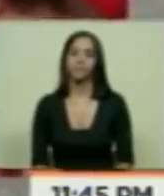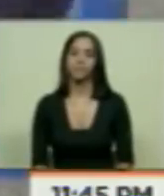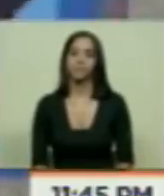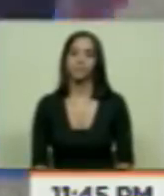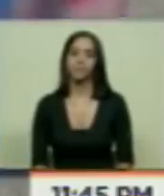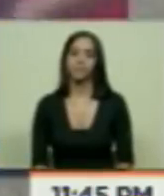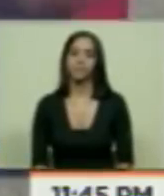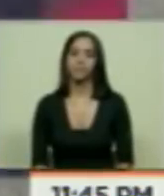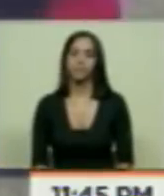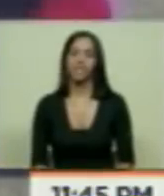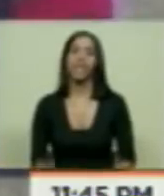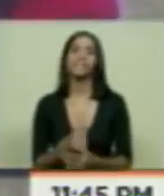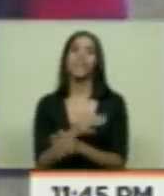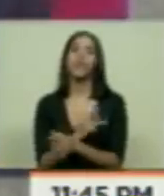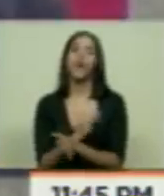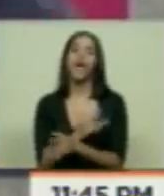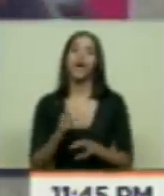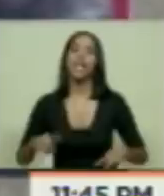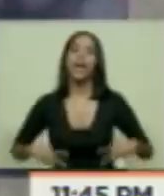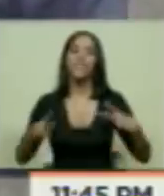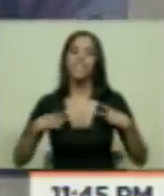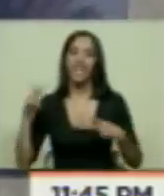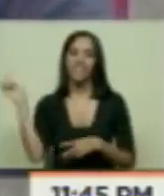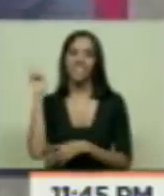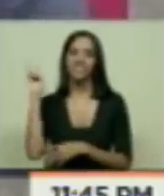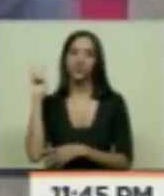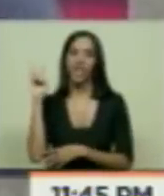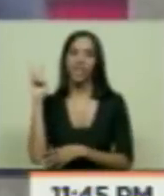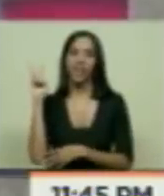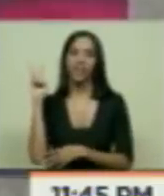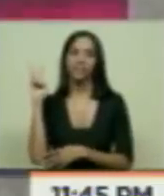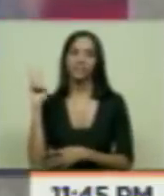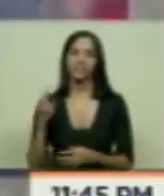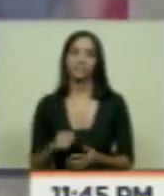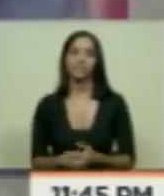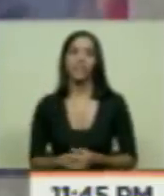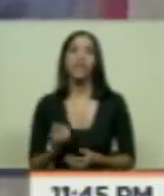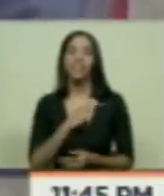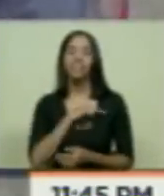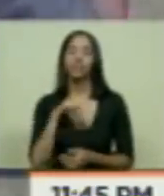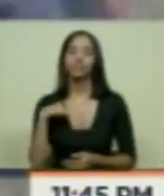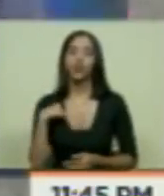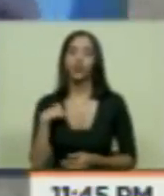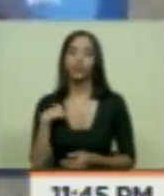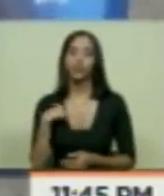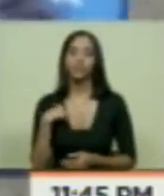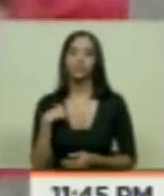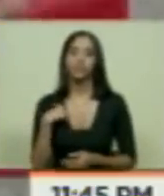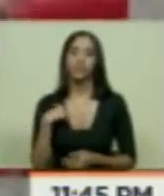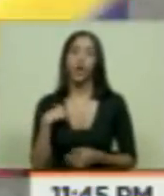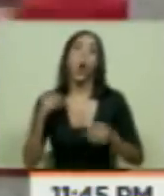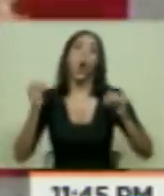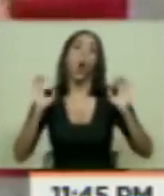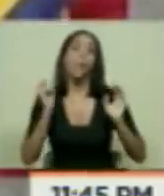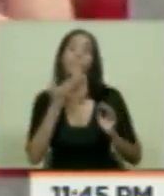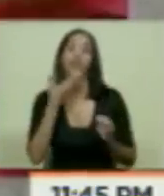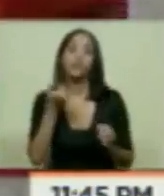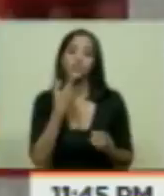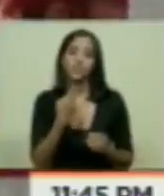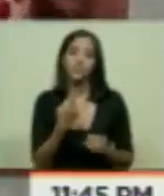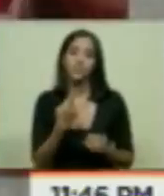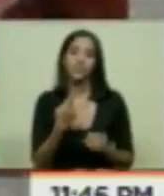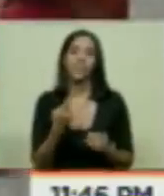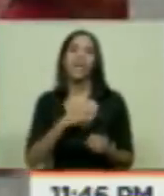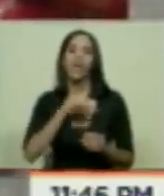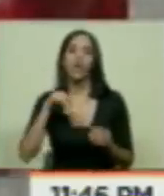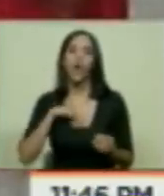Está en juego la vida de Venezuela. Y nosotros, o mejor dicho, en